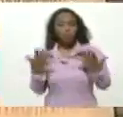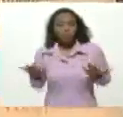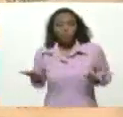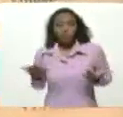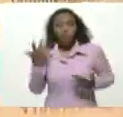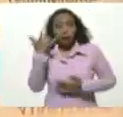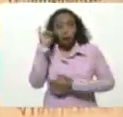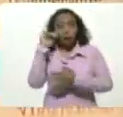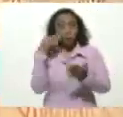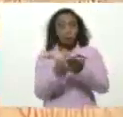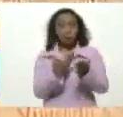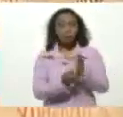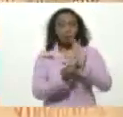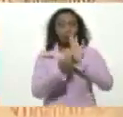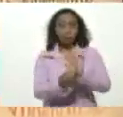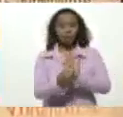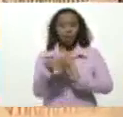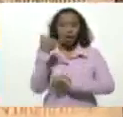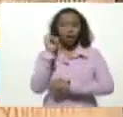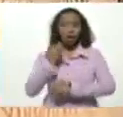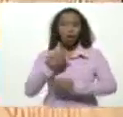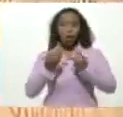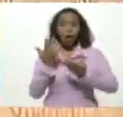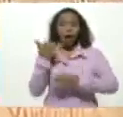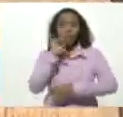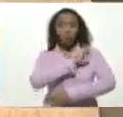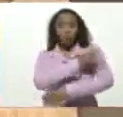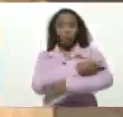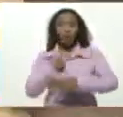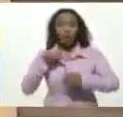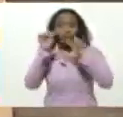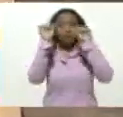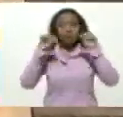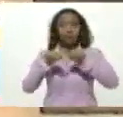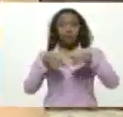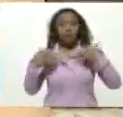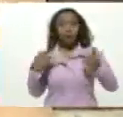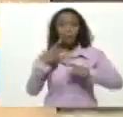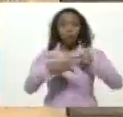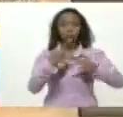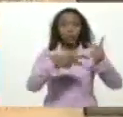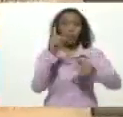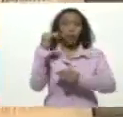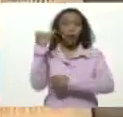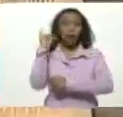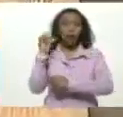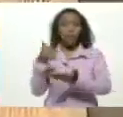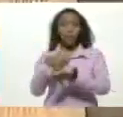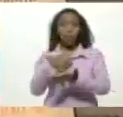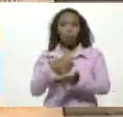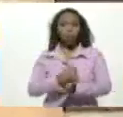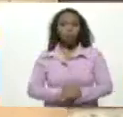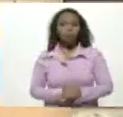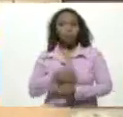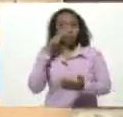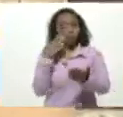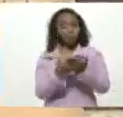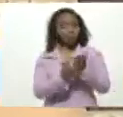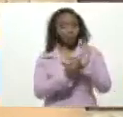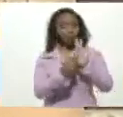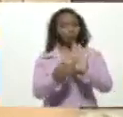que tiene, así como tenemos nuestras fortalezas en el sistema de producción, también tenemos debilidades, evidentemente. Esto es